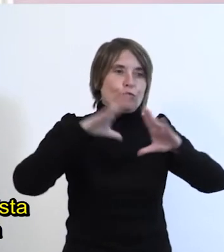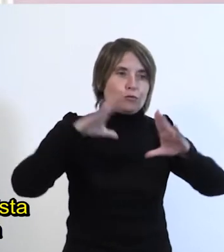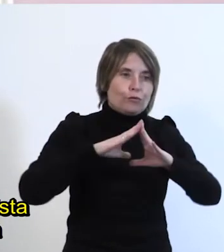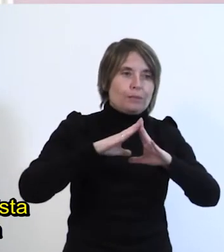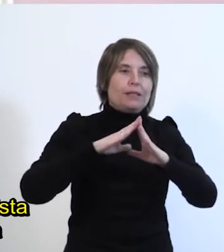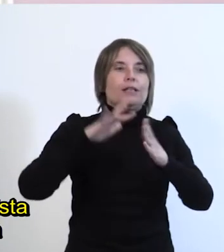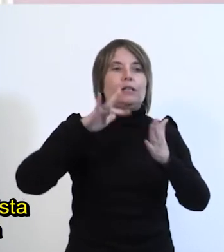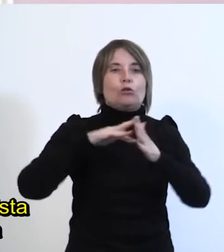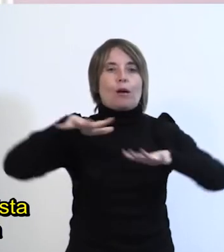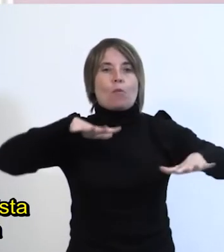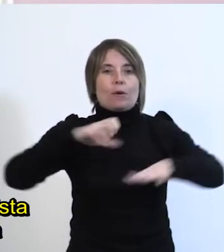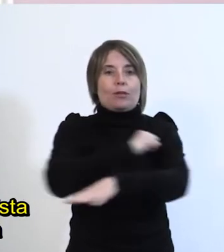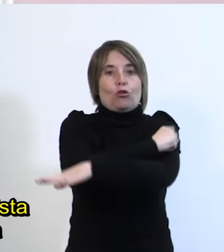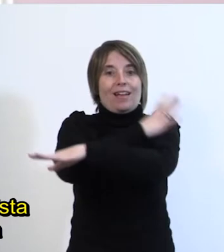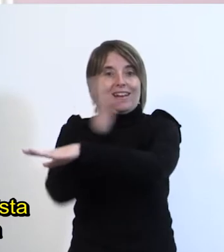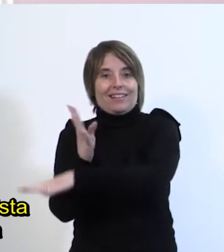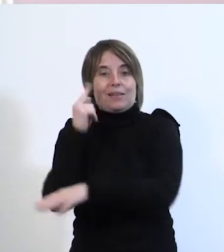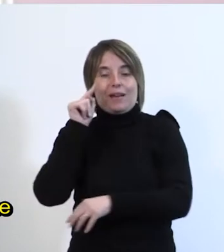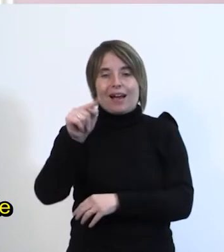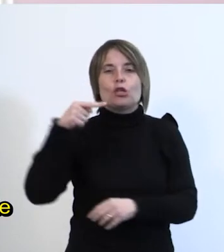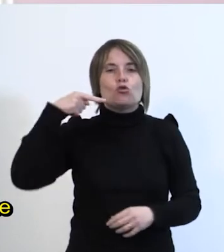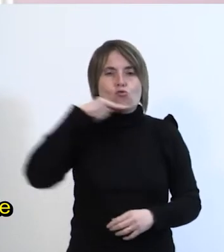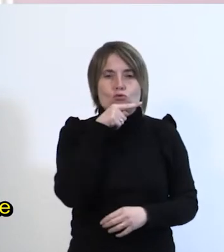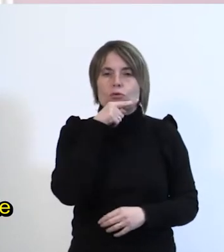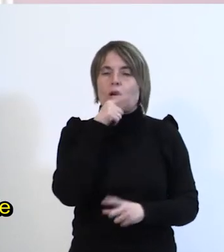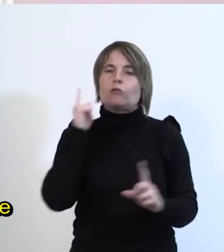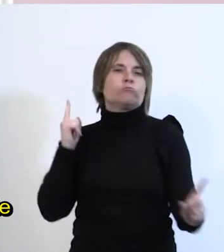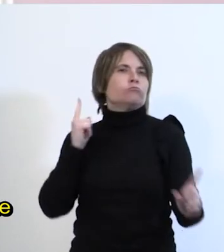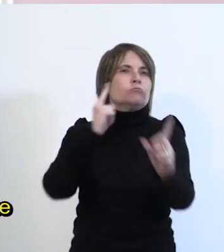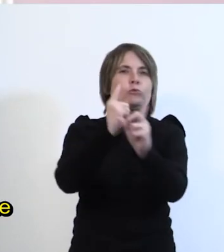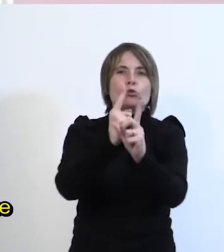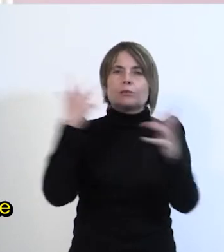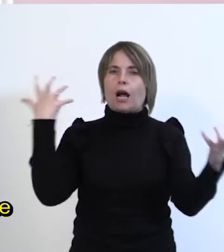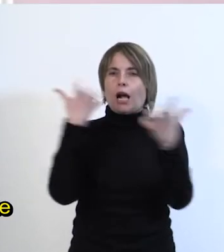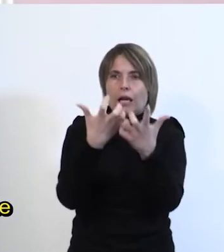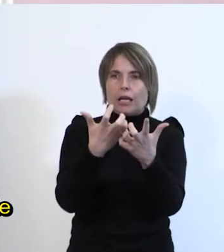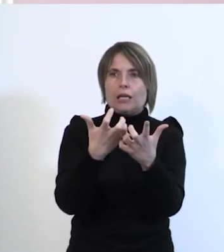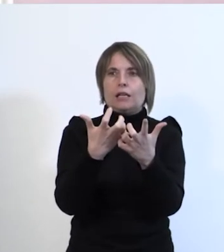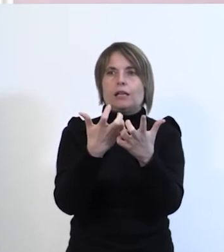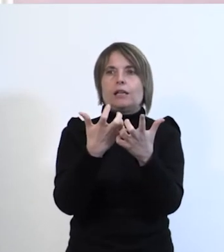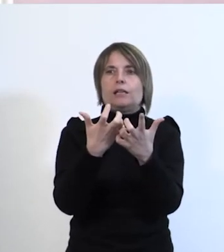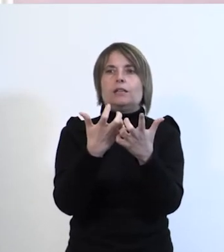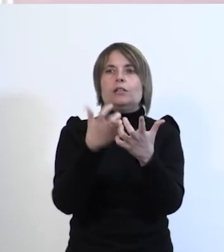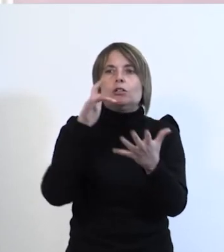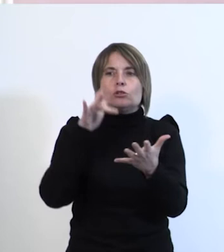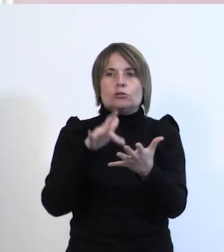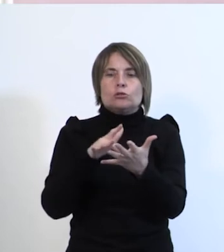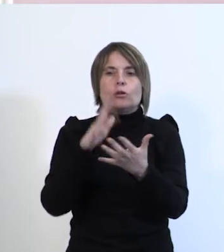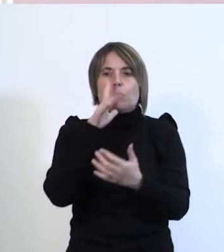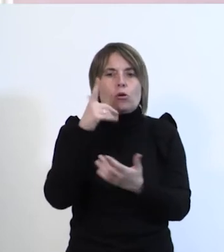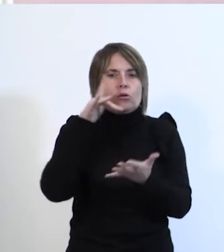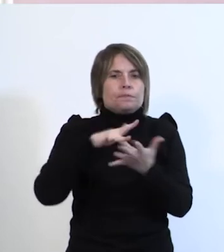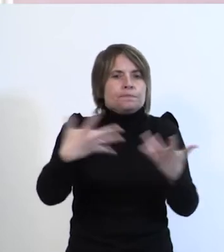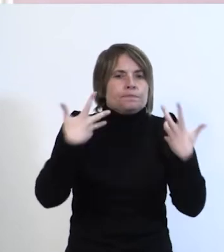el movimiento LGTBI en Rusia es quien más está haciendo frente a la guerra, dentro de toda la